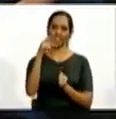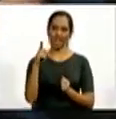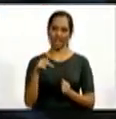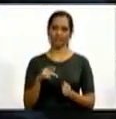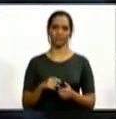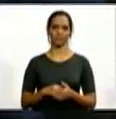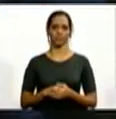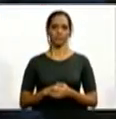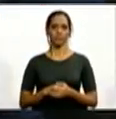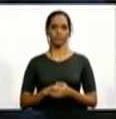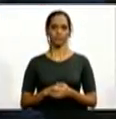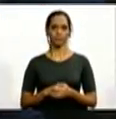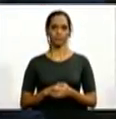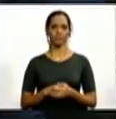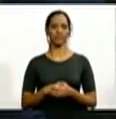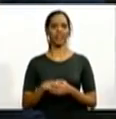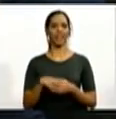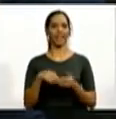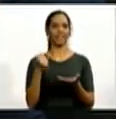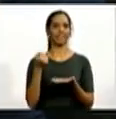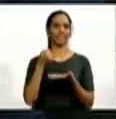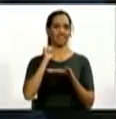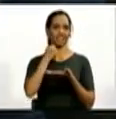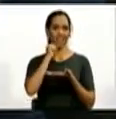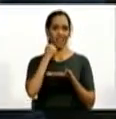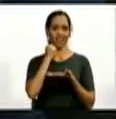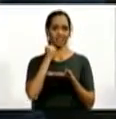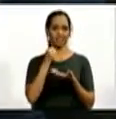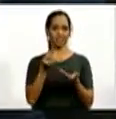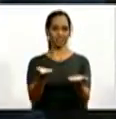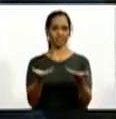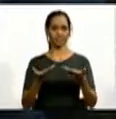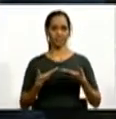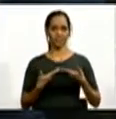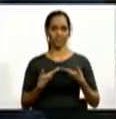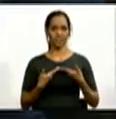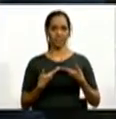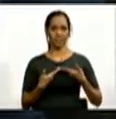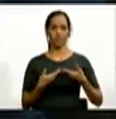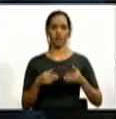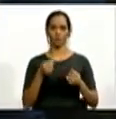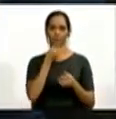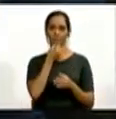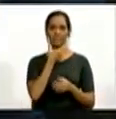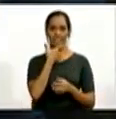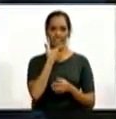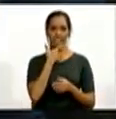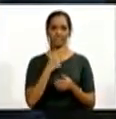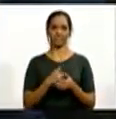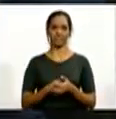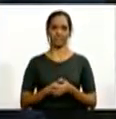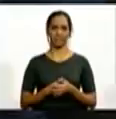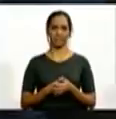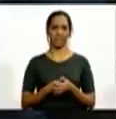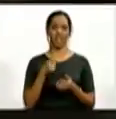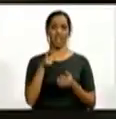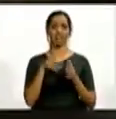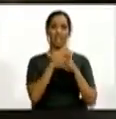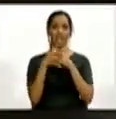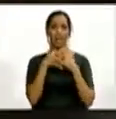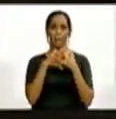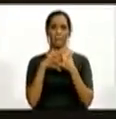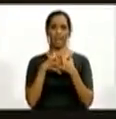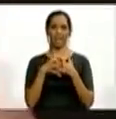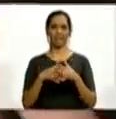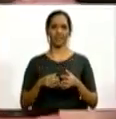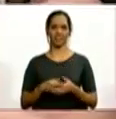por cierto, esta taza te la regalaron. Mira, su regalo del día de hoy. Una belleza. Ya te van a decir, eso es del imperio. Eso es del imperio. Bueno,